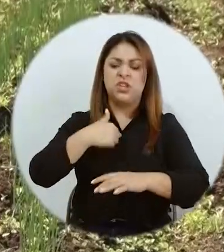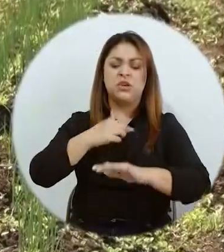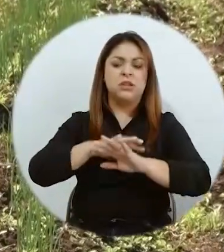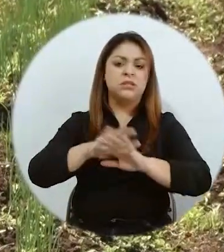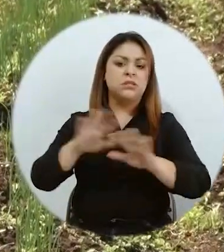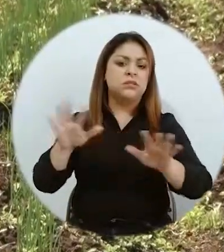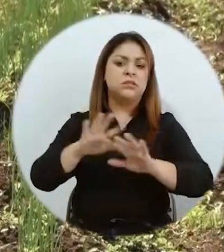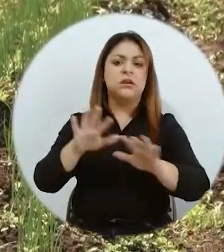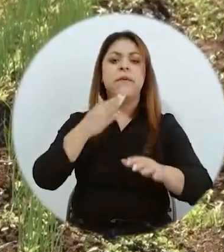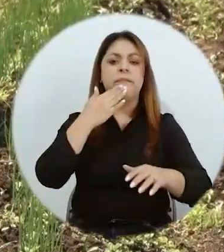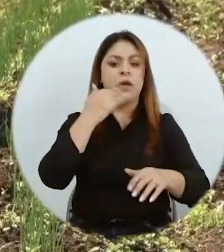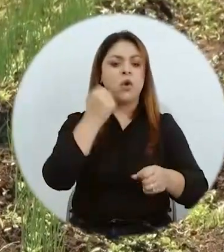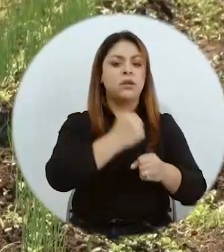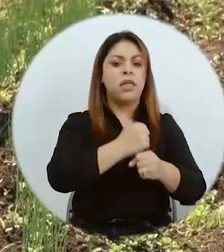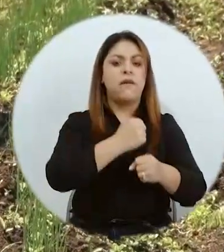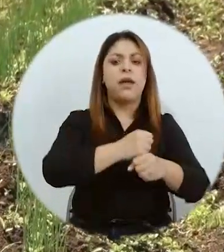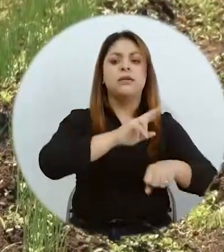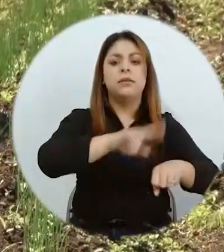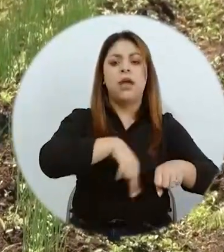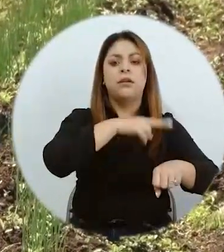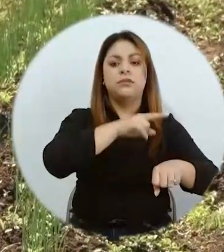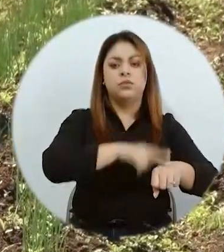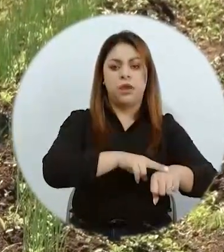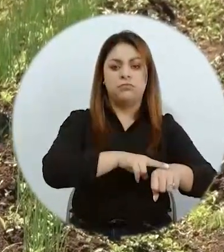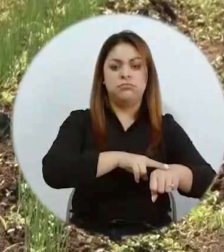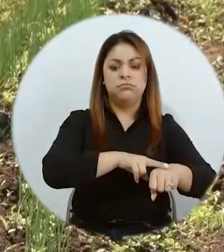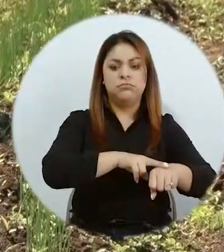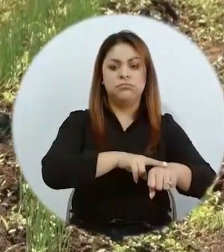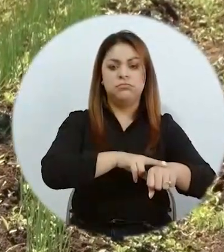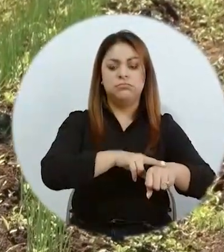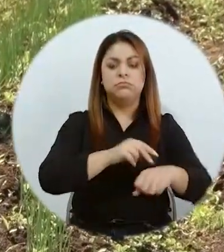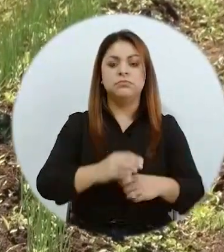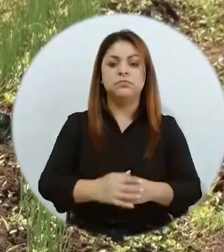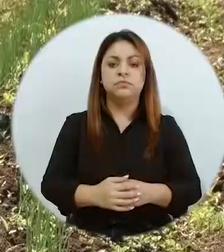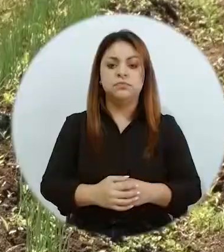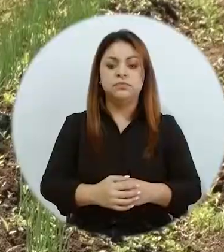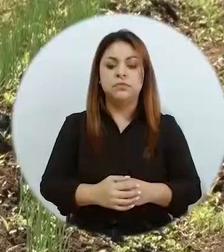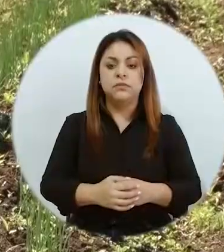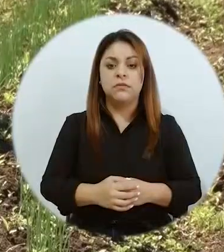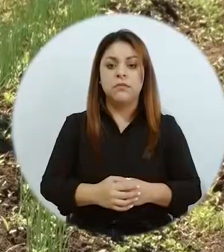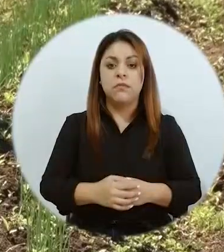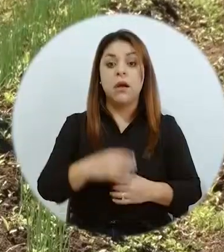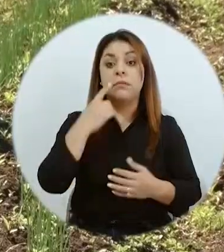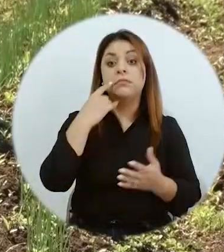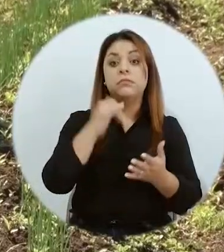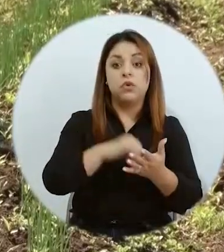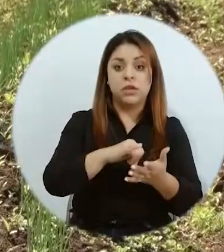yo di el brinco, digamos, a trabajar orgánicamente. Y